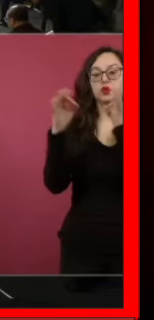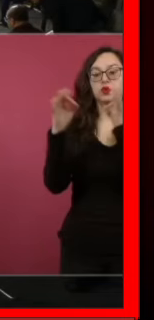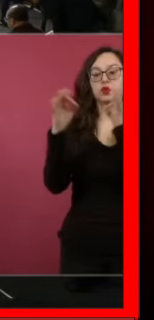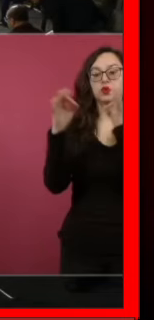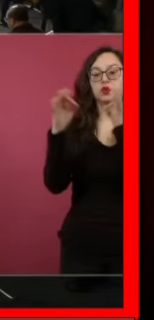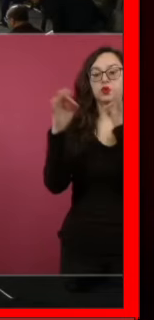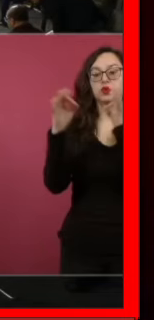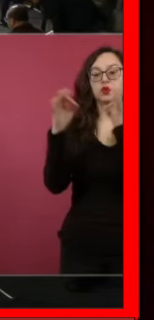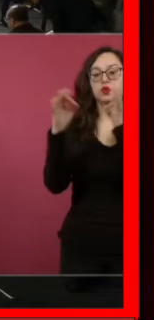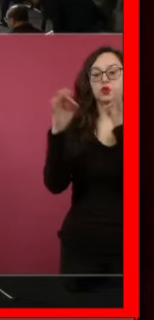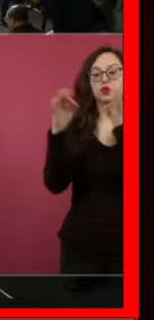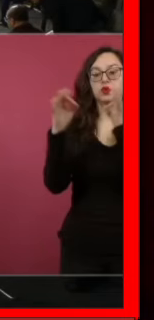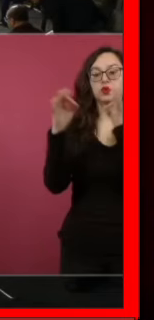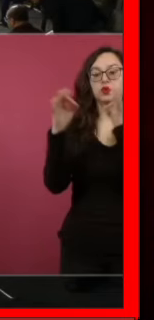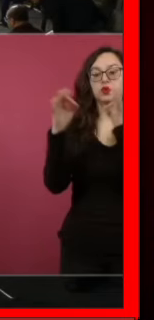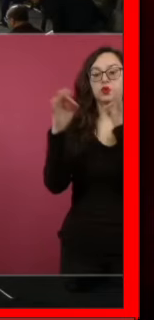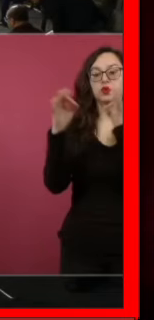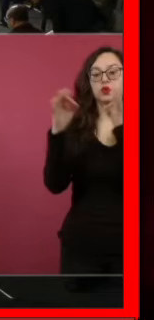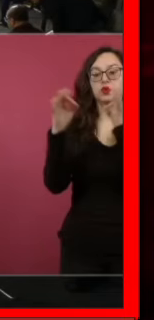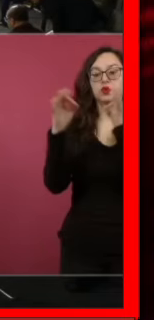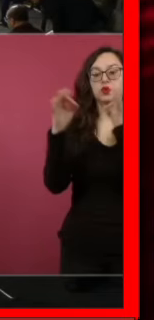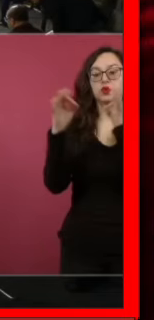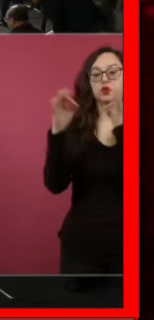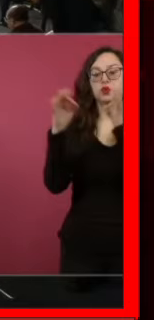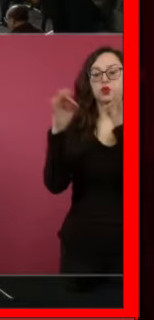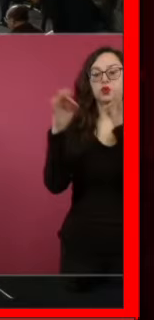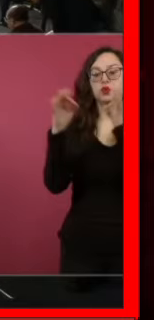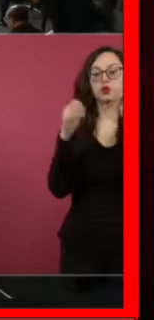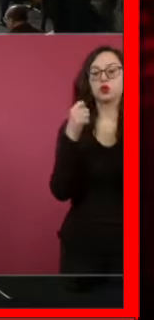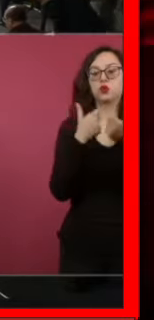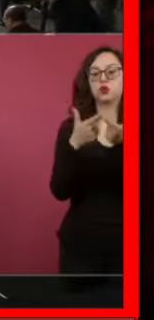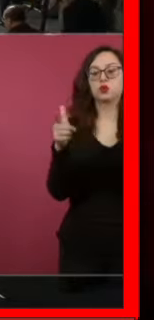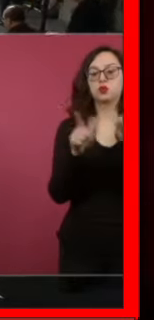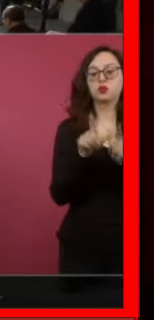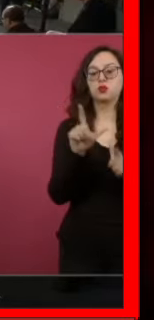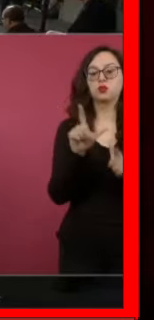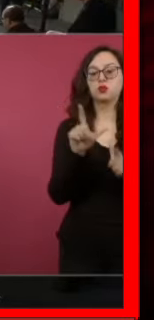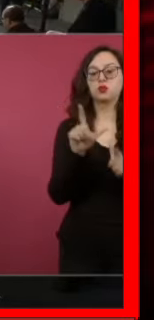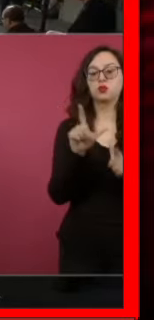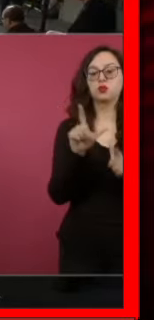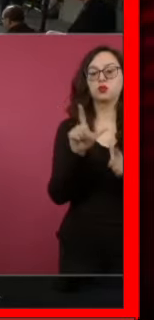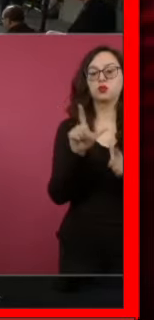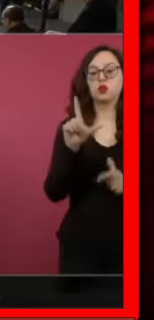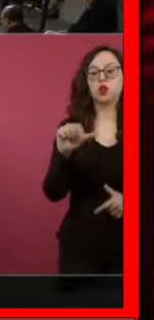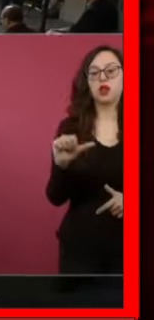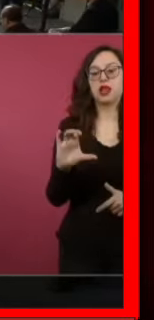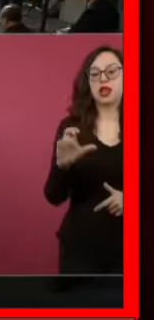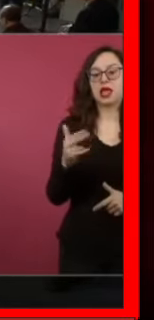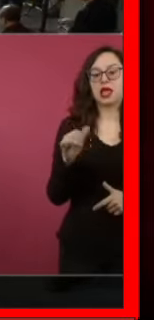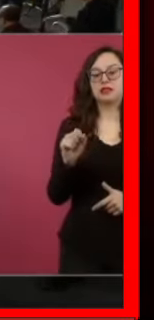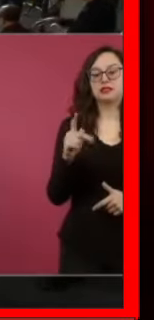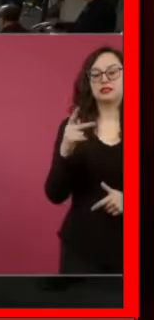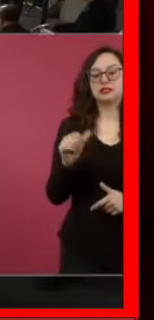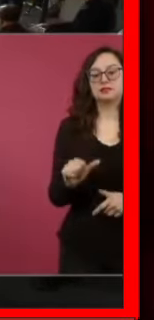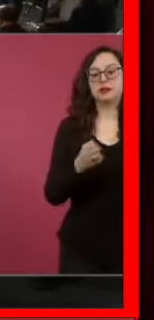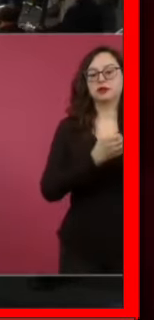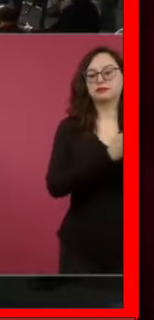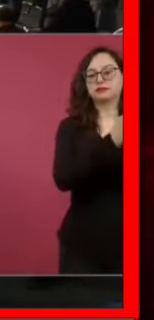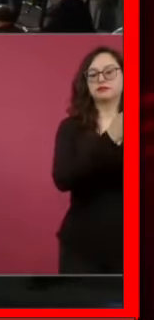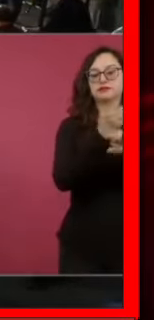contra México por lo que ya sabemos que ha ocurrido México Veracruz Puebla